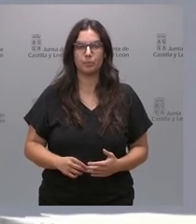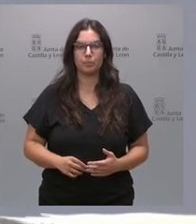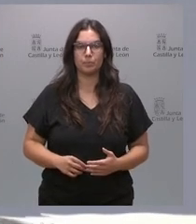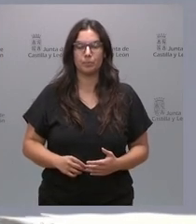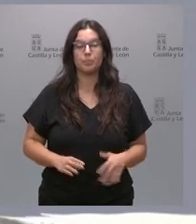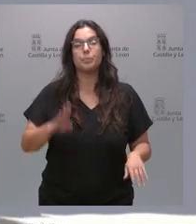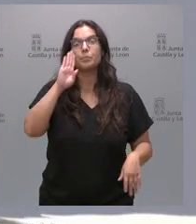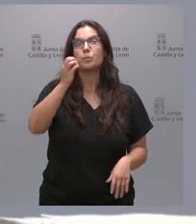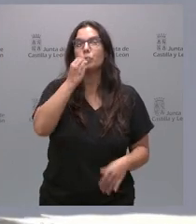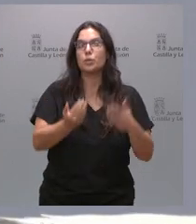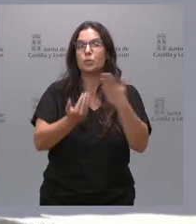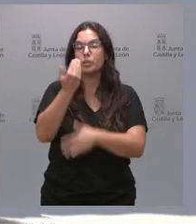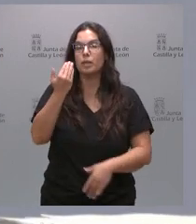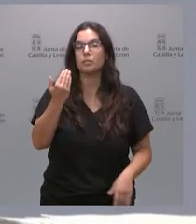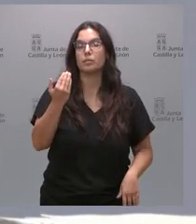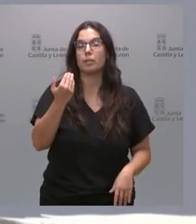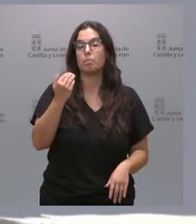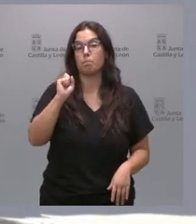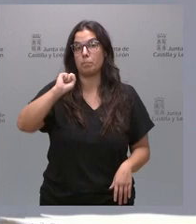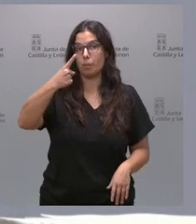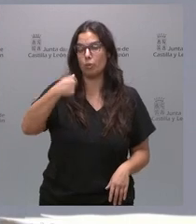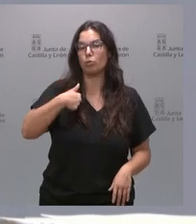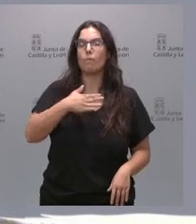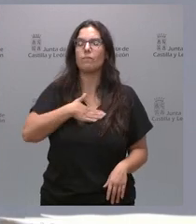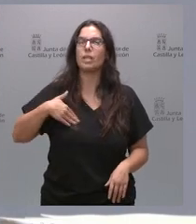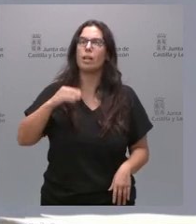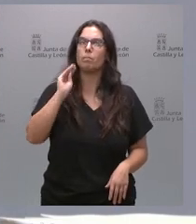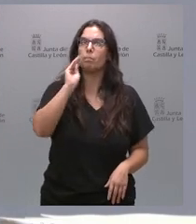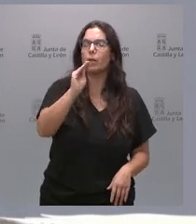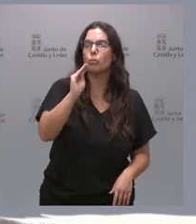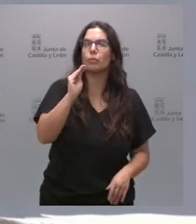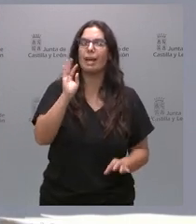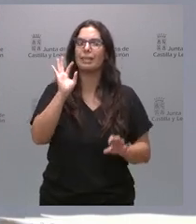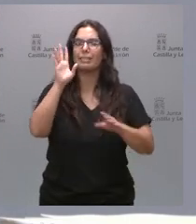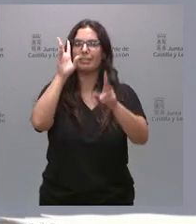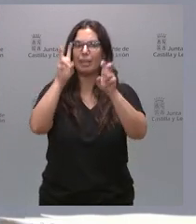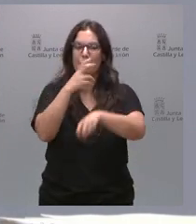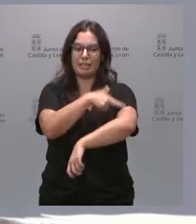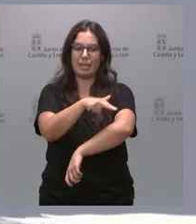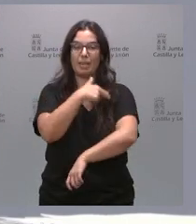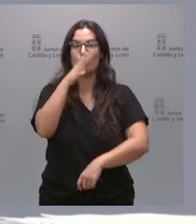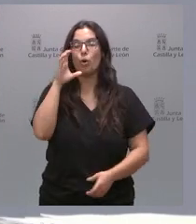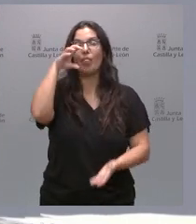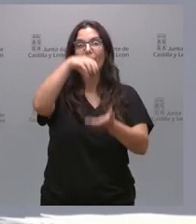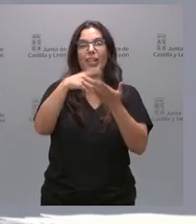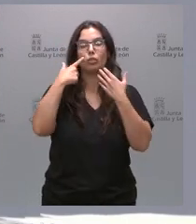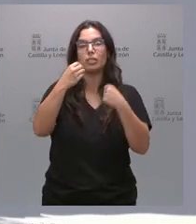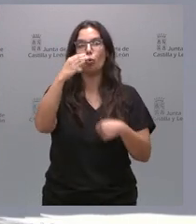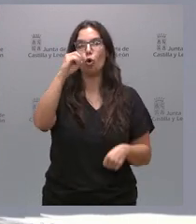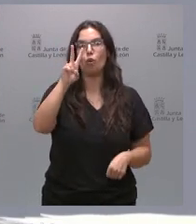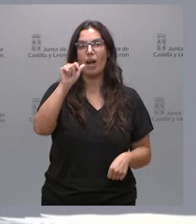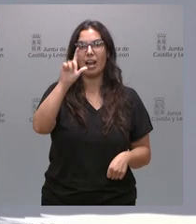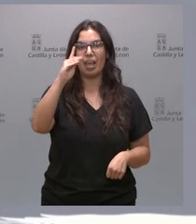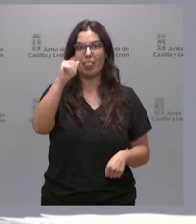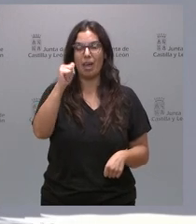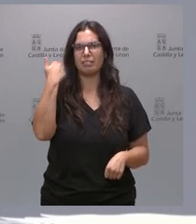Hola buenos días yo en primer lugar quería preguntar por sanidad Y es que en el centro de salud de covaleda ya van arrastrando meses